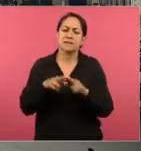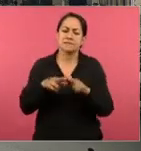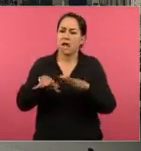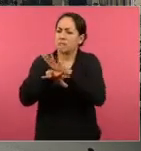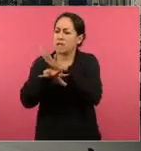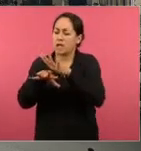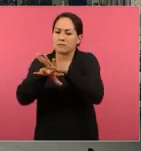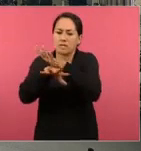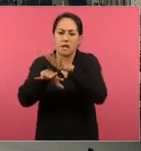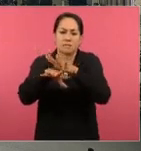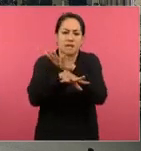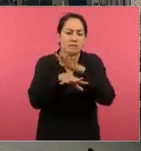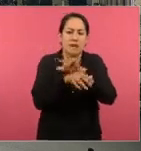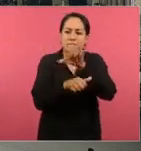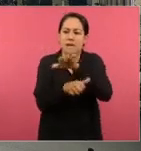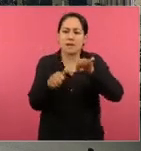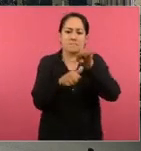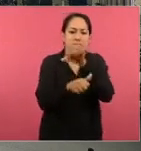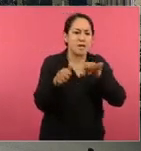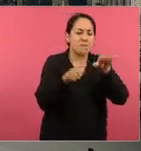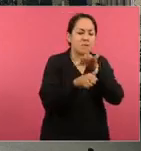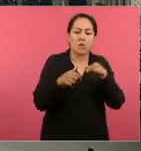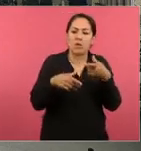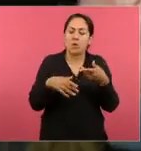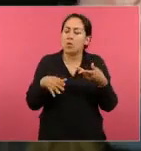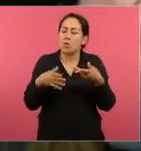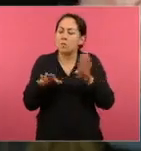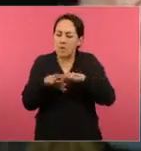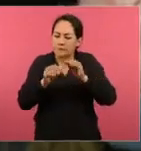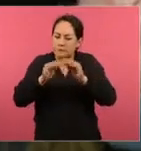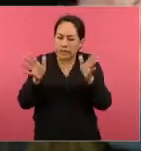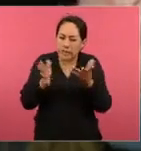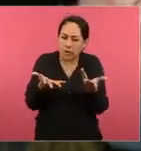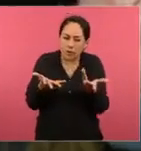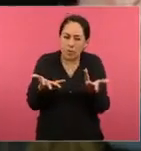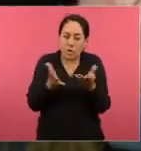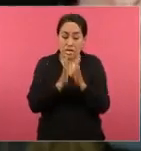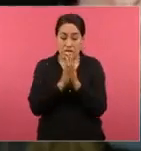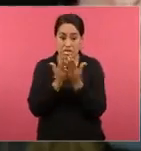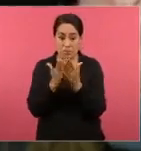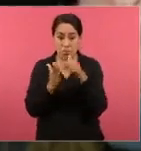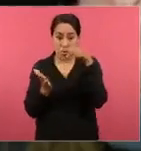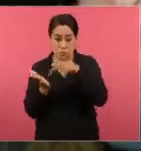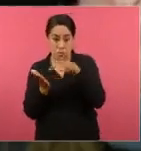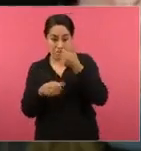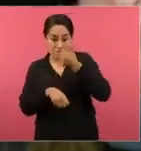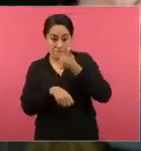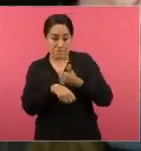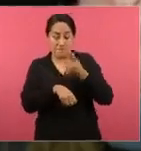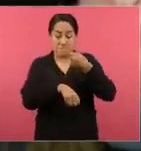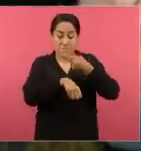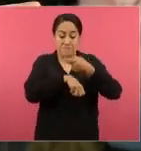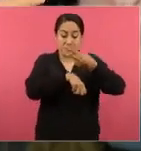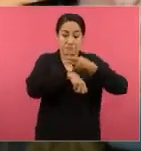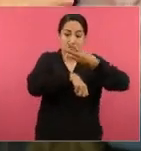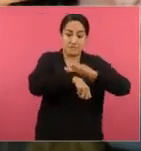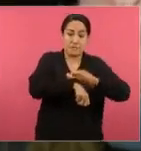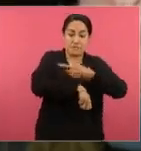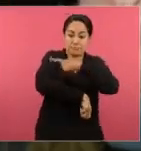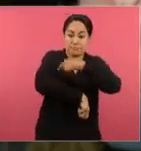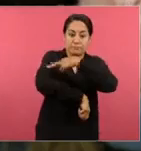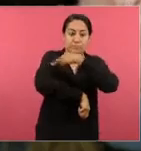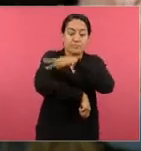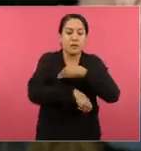claro. ¿Y cuántos libros son por grado de secundaria, no? Con los de la primaria los habían traído, los